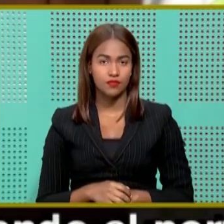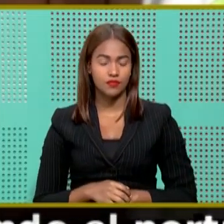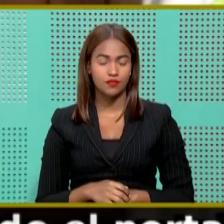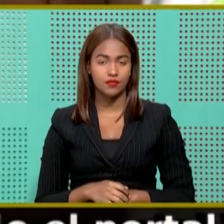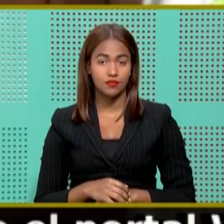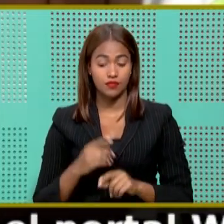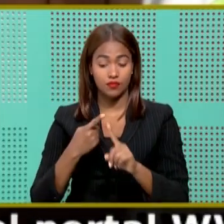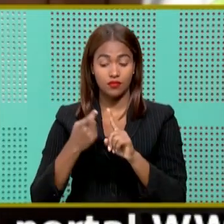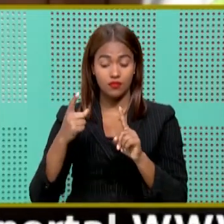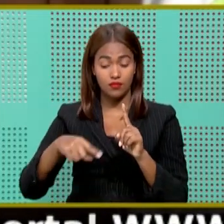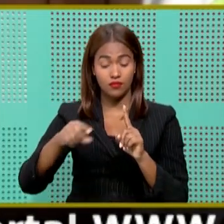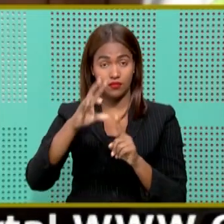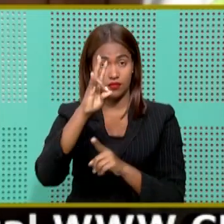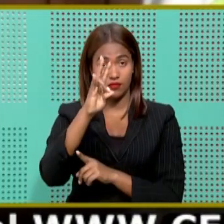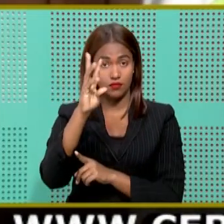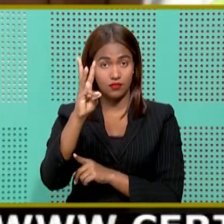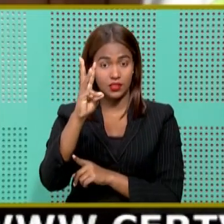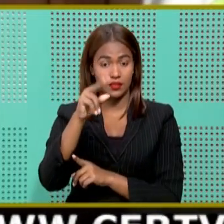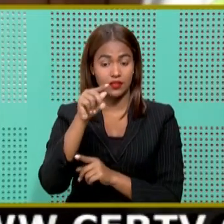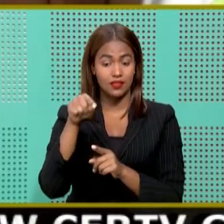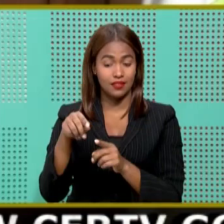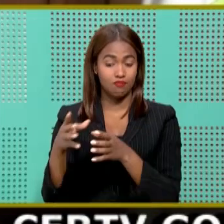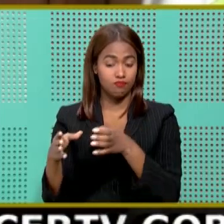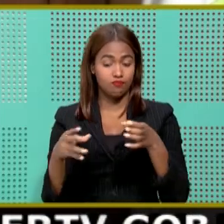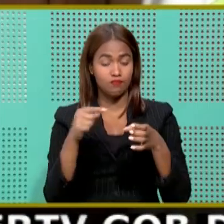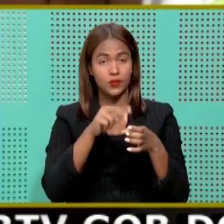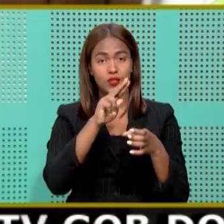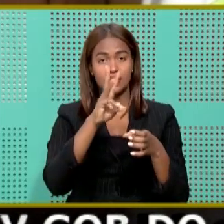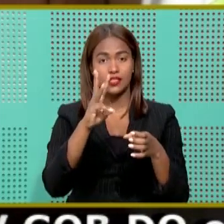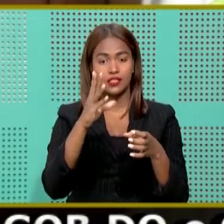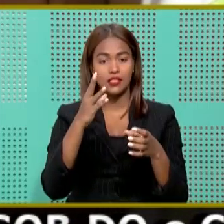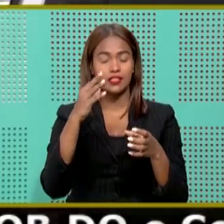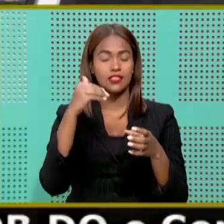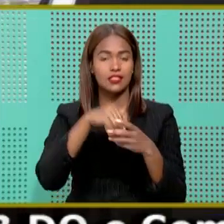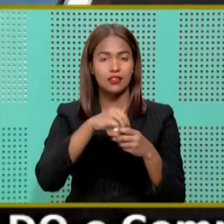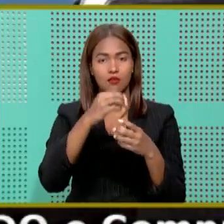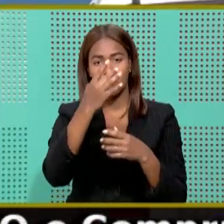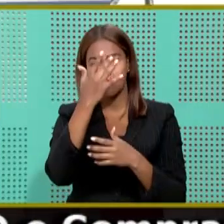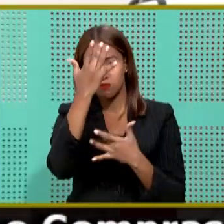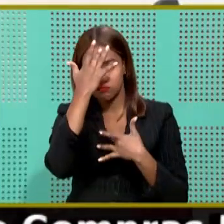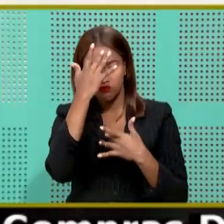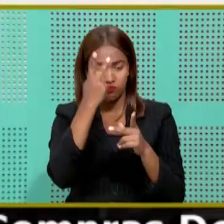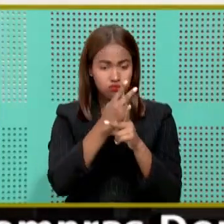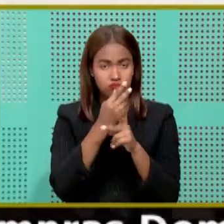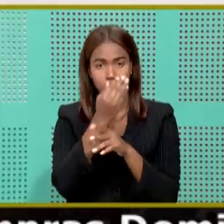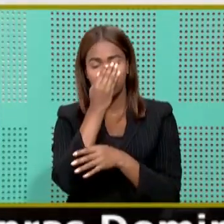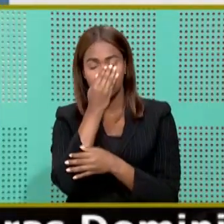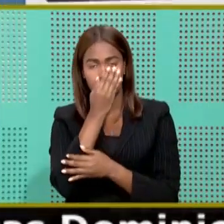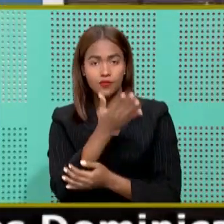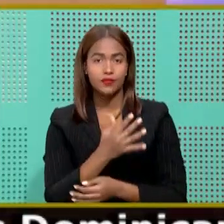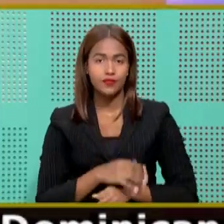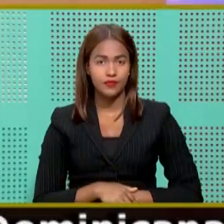las 76, 27 se hallan en ventilación.